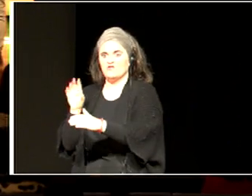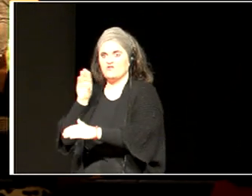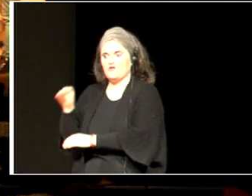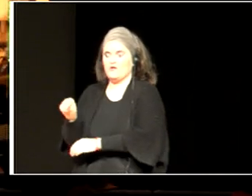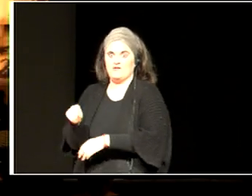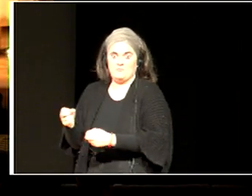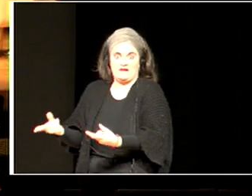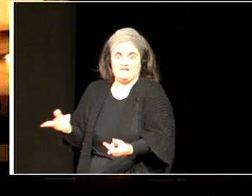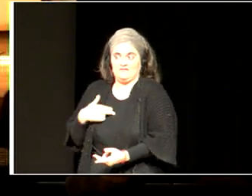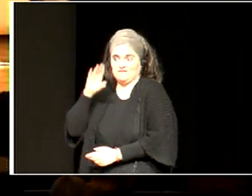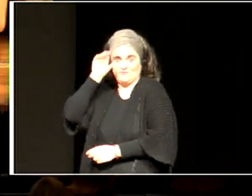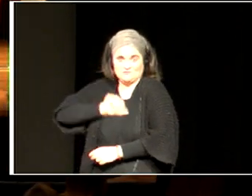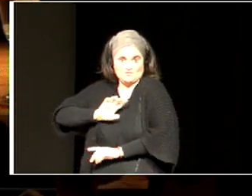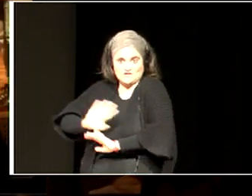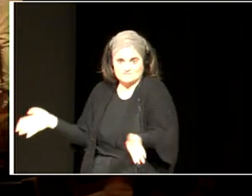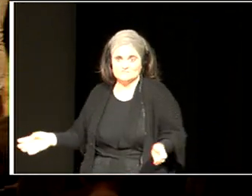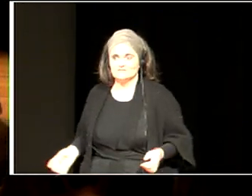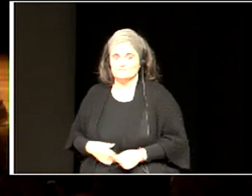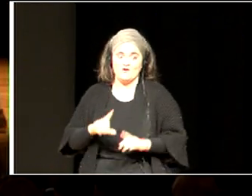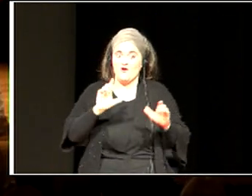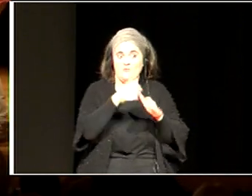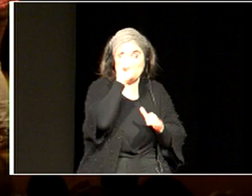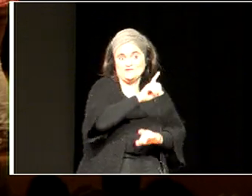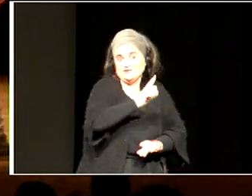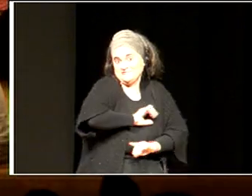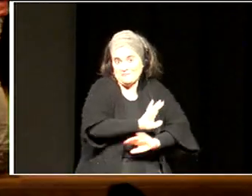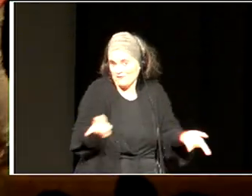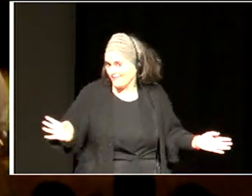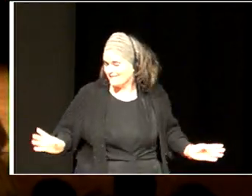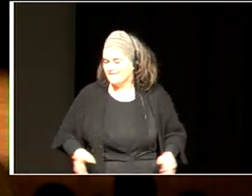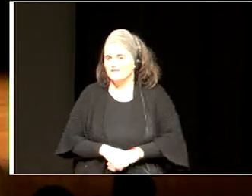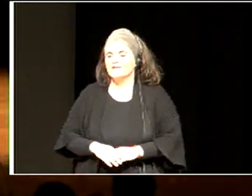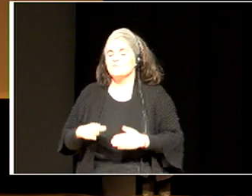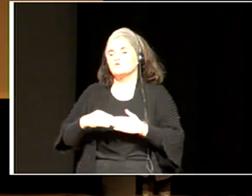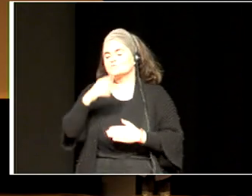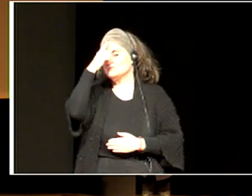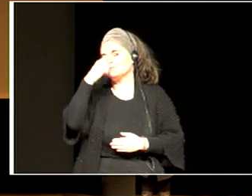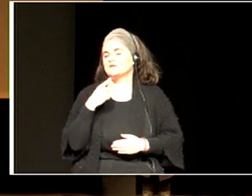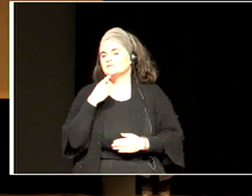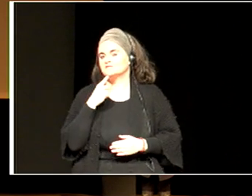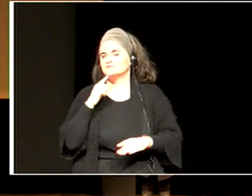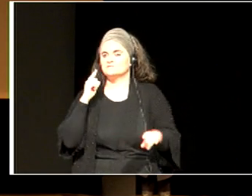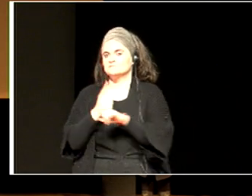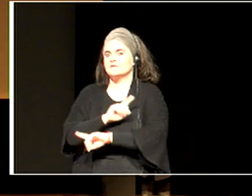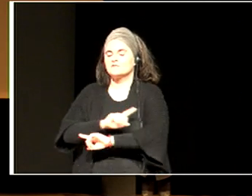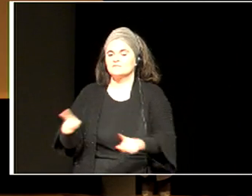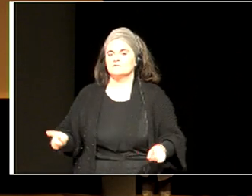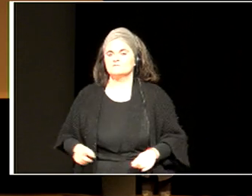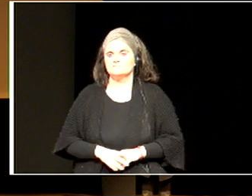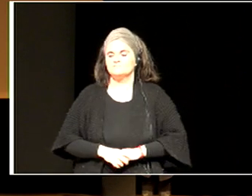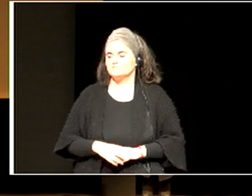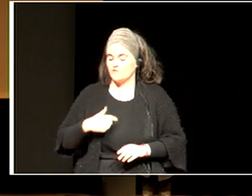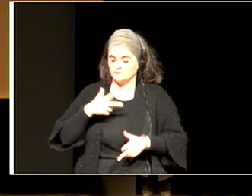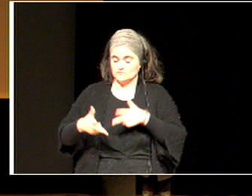escuchan bueno nosotros tampoco bueno el uso no sexista del lenguaje de las imágenes cuando yo vengo a